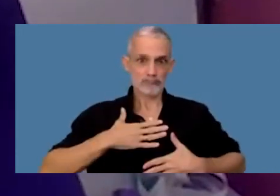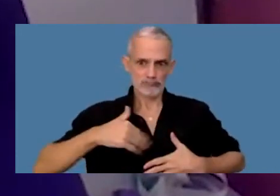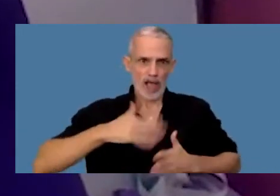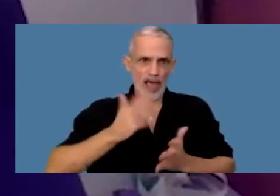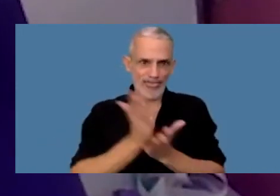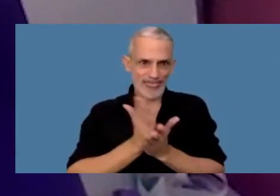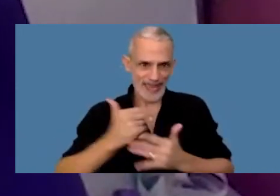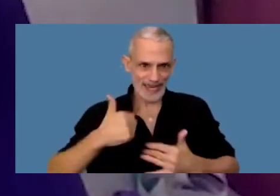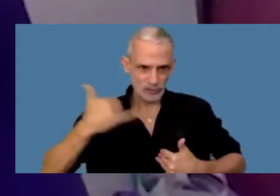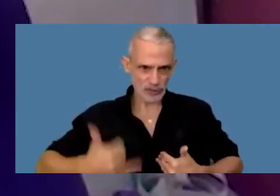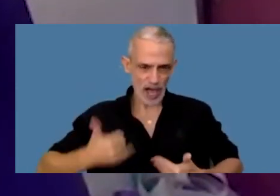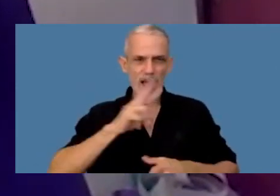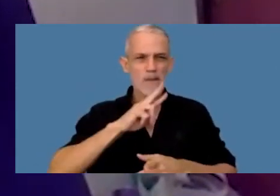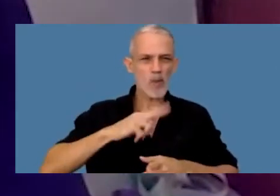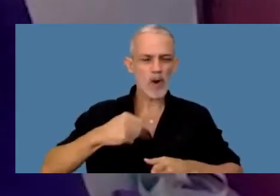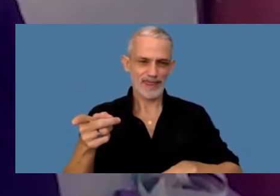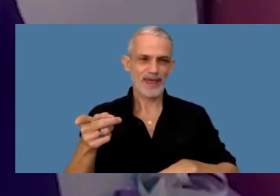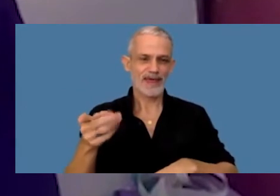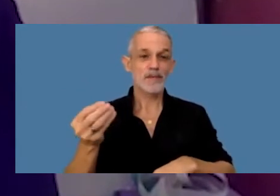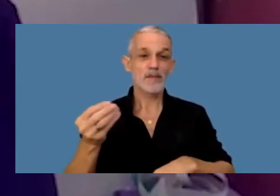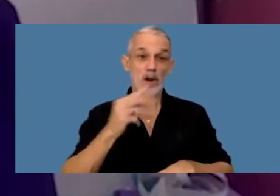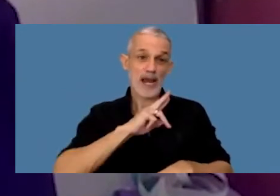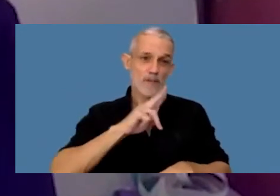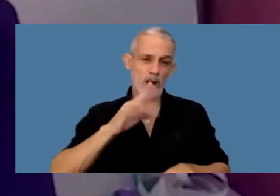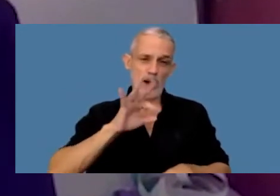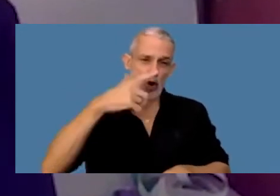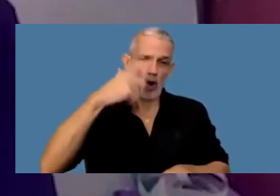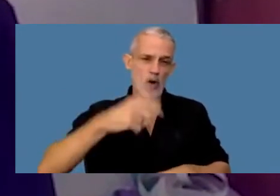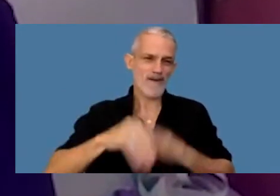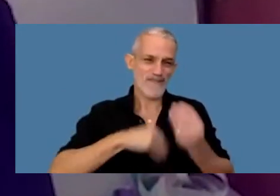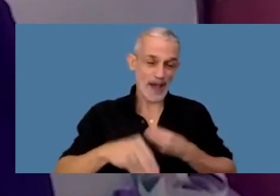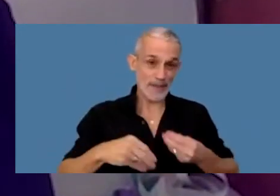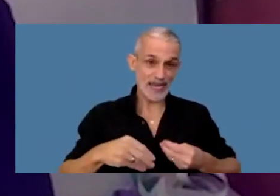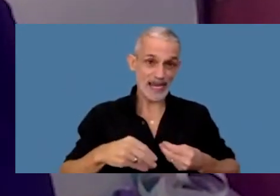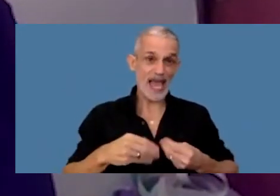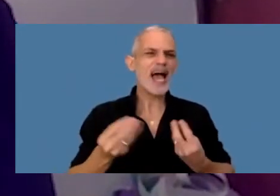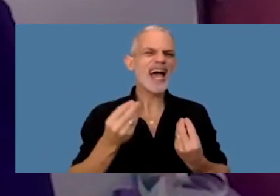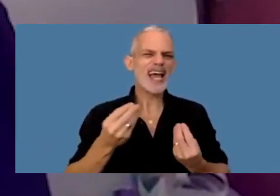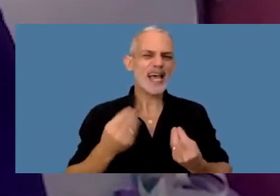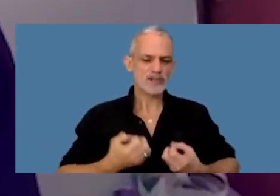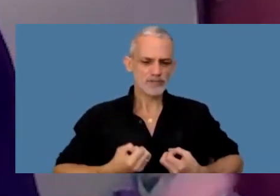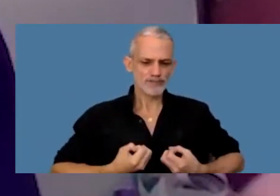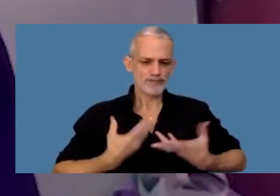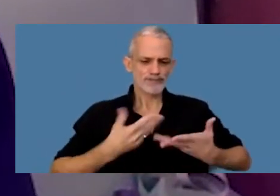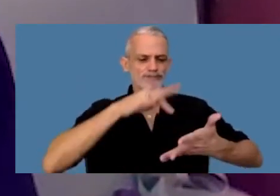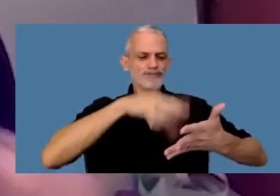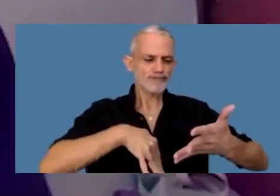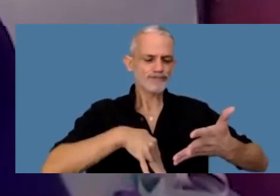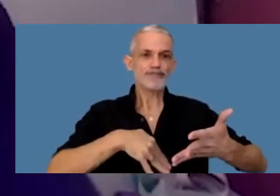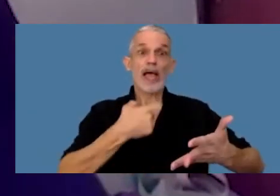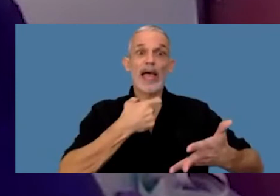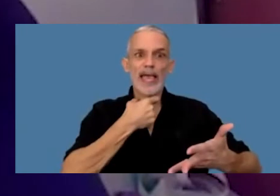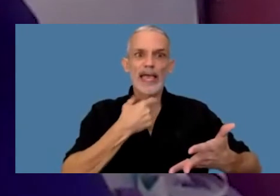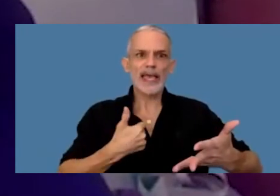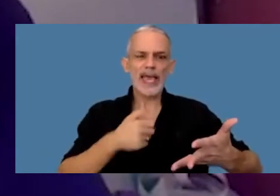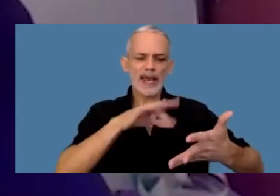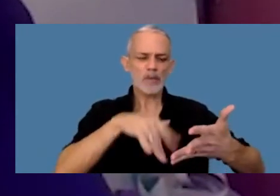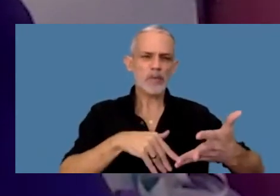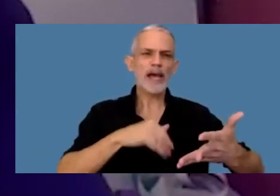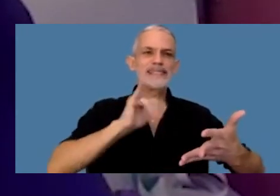una manifestación expresa o redactada en donde es un documento